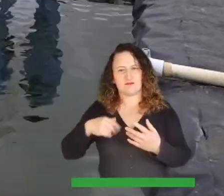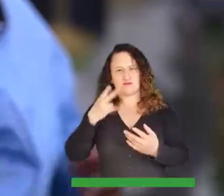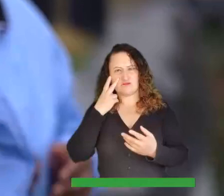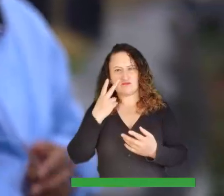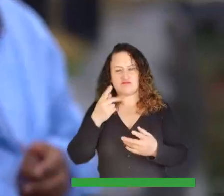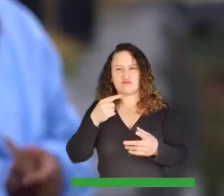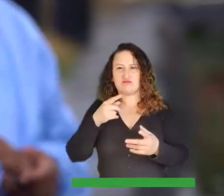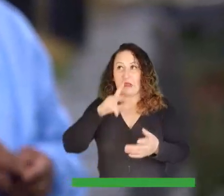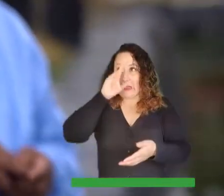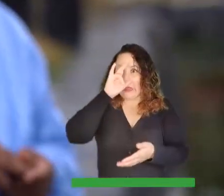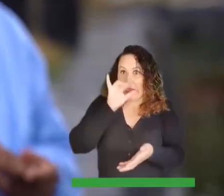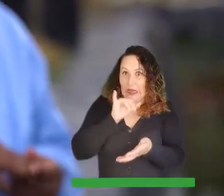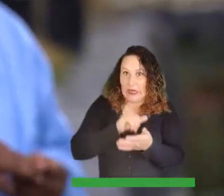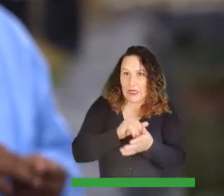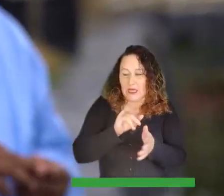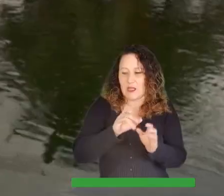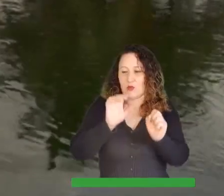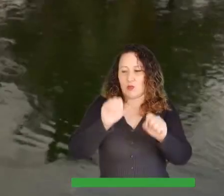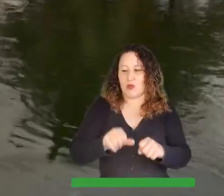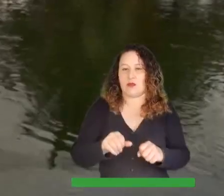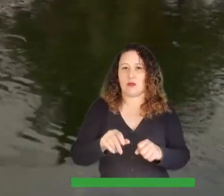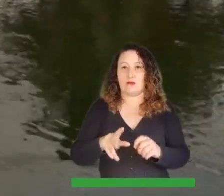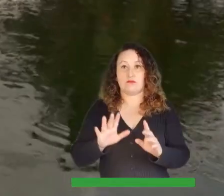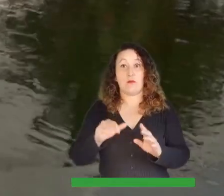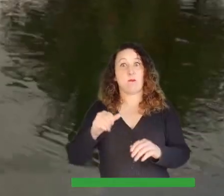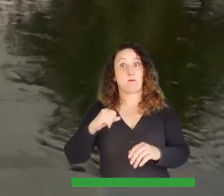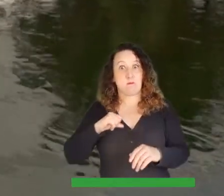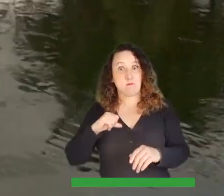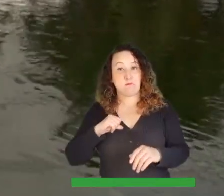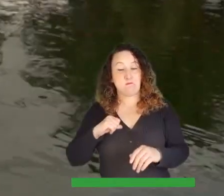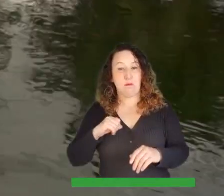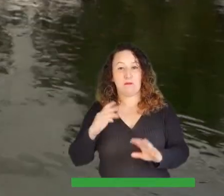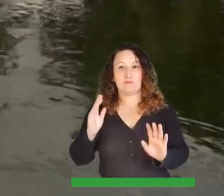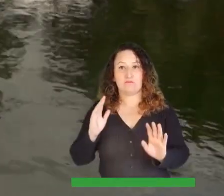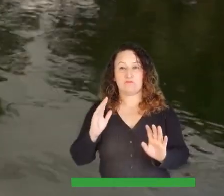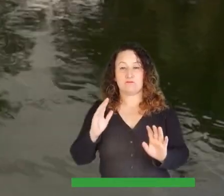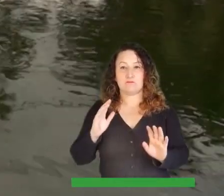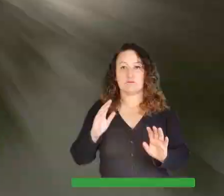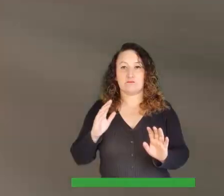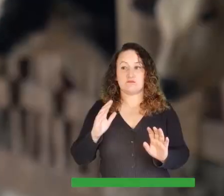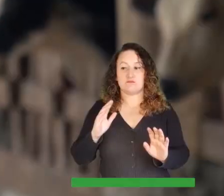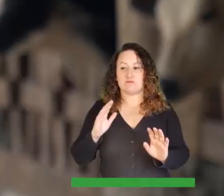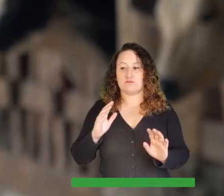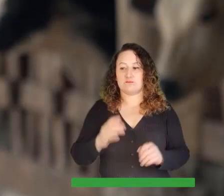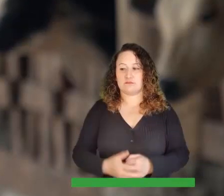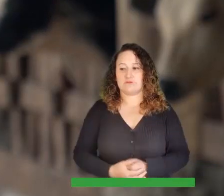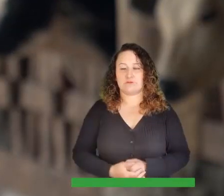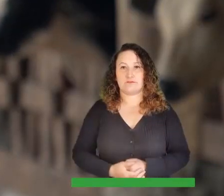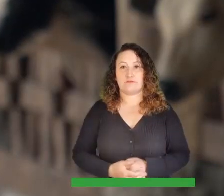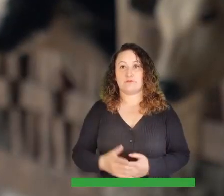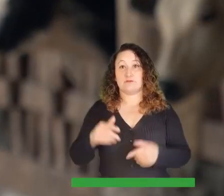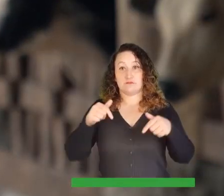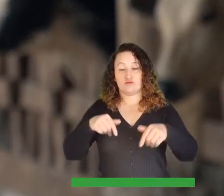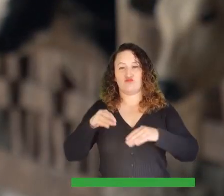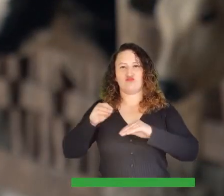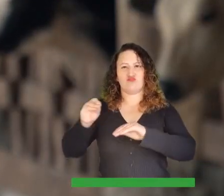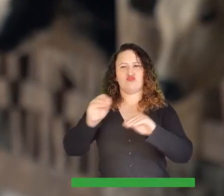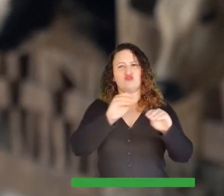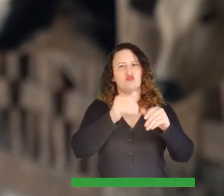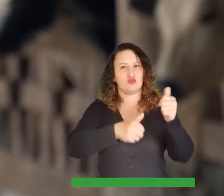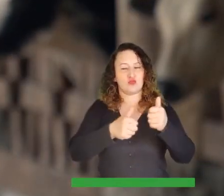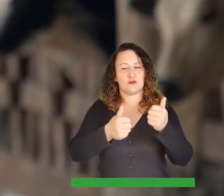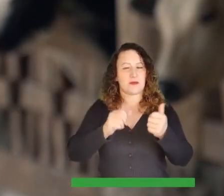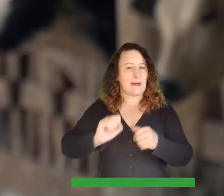cree internamente lo que puede hacer y tiene hasta que se desinhibe. Aquí le han infundado que lo primero es